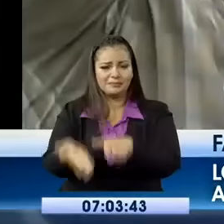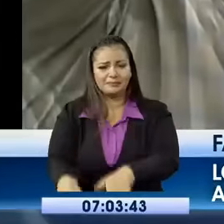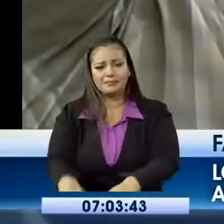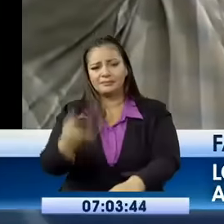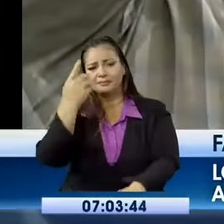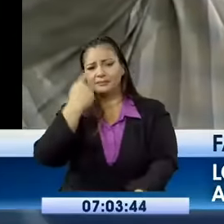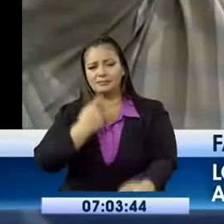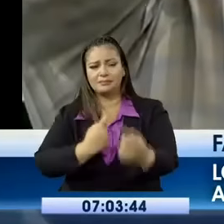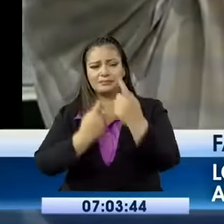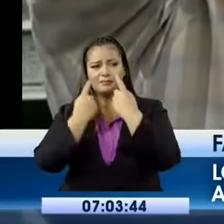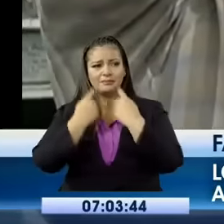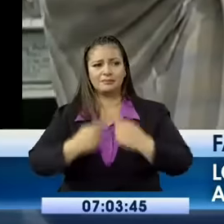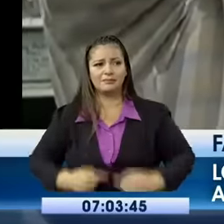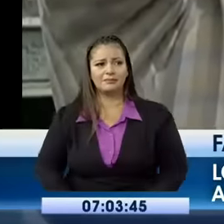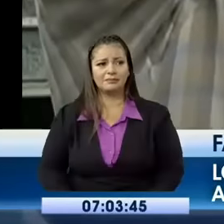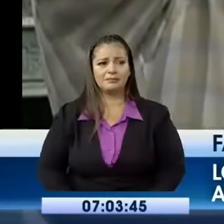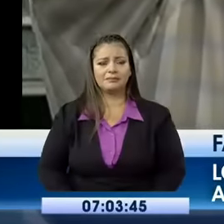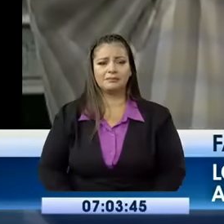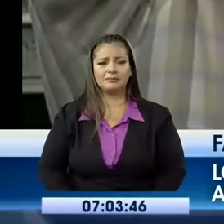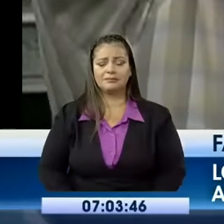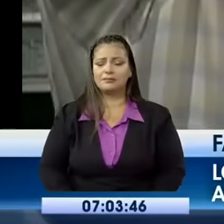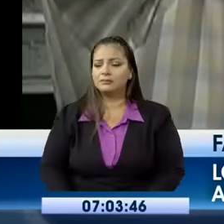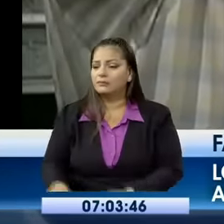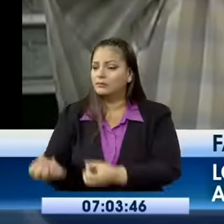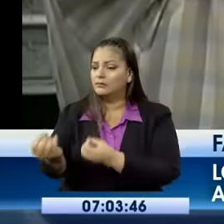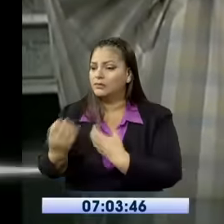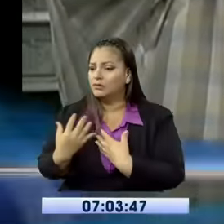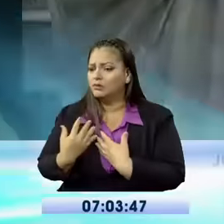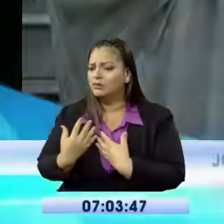madre Yo me imaginé lo